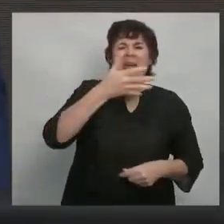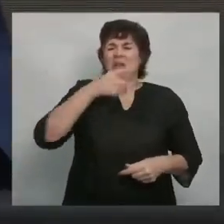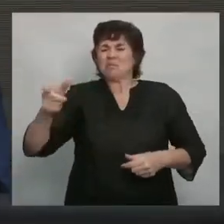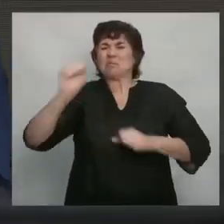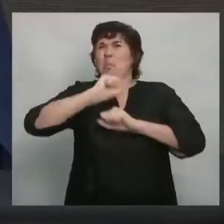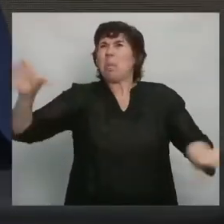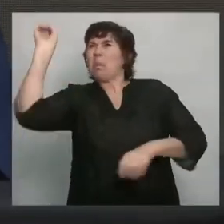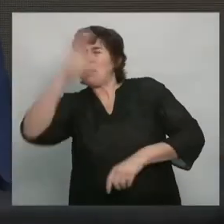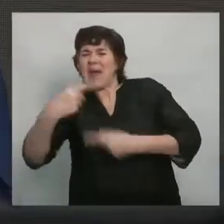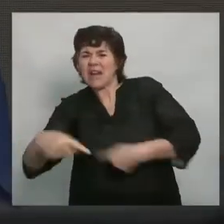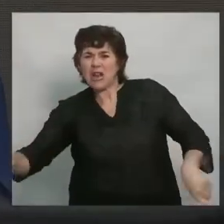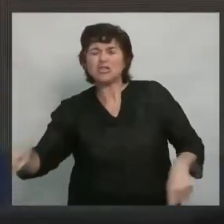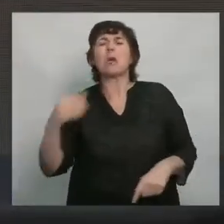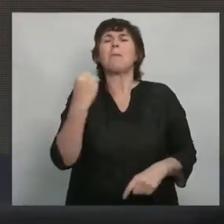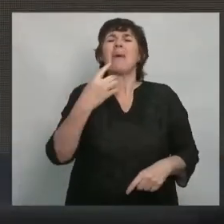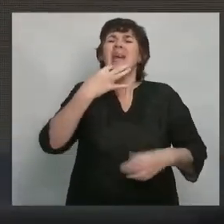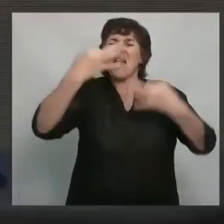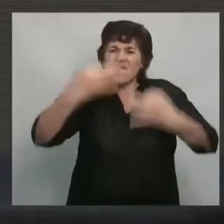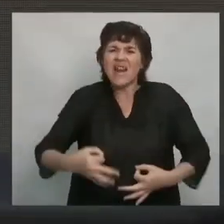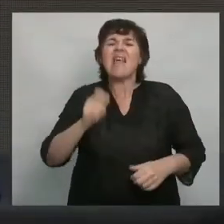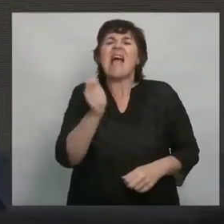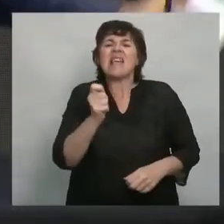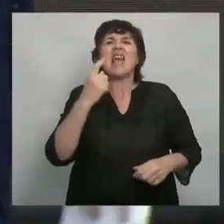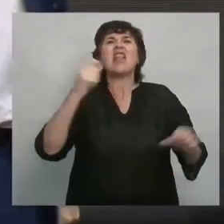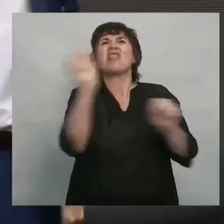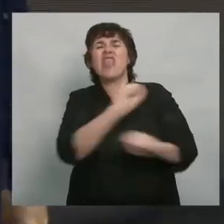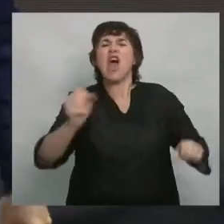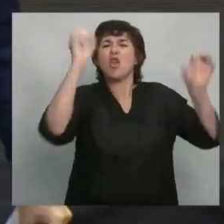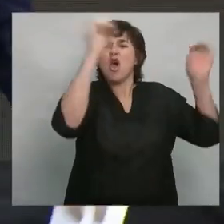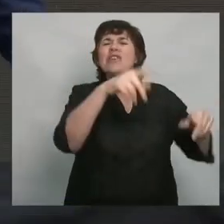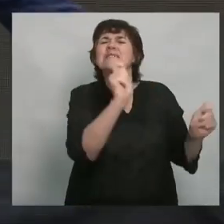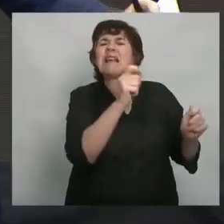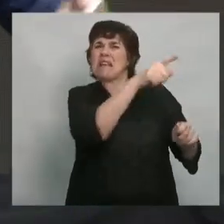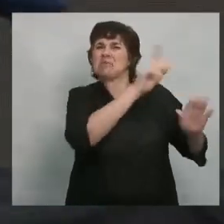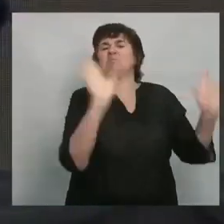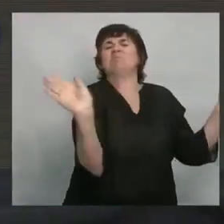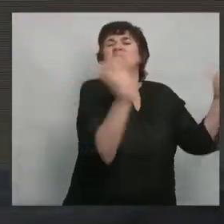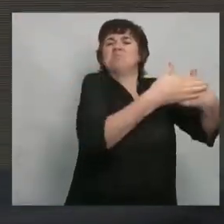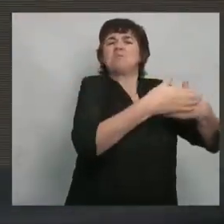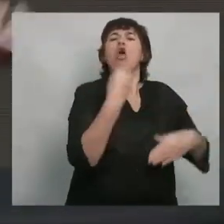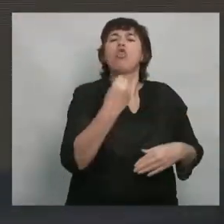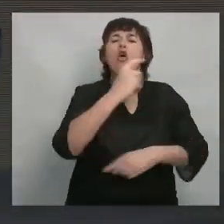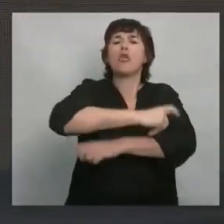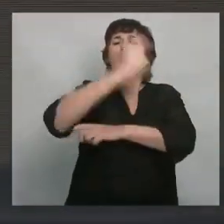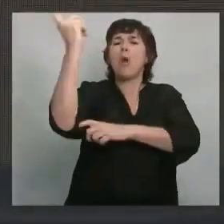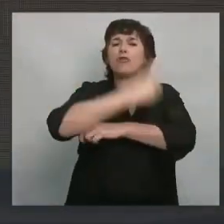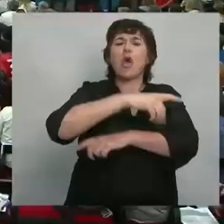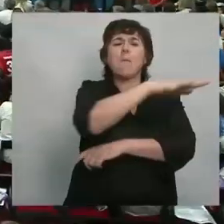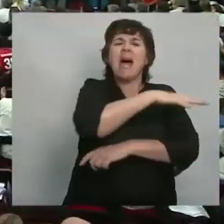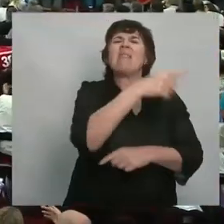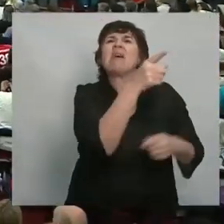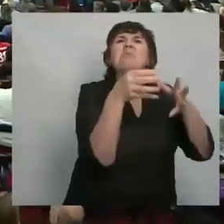los verdaderos terroristas internacionales se reúnen a puertas cerradas en Puerto Madero para discutir no se sabe muy bien